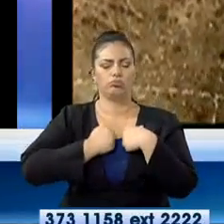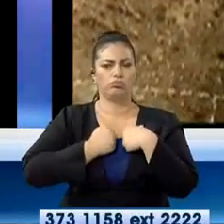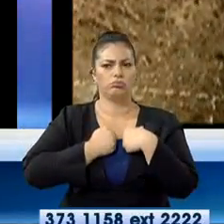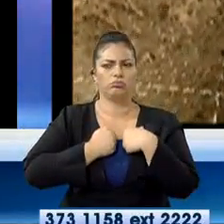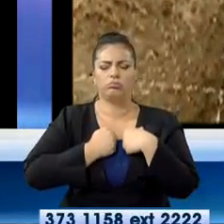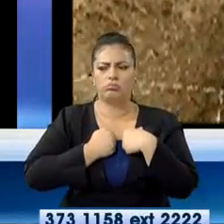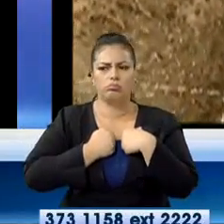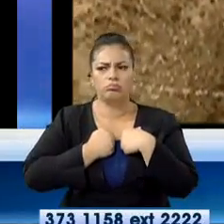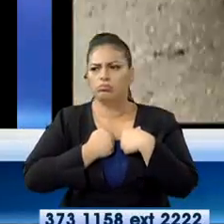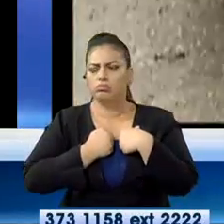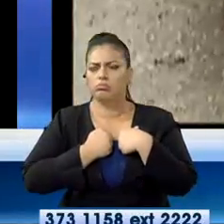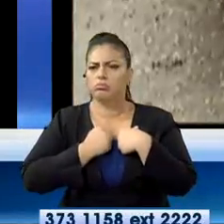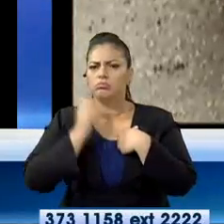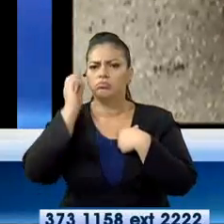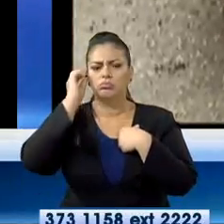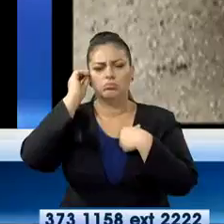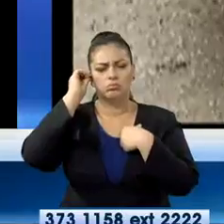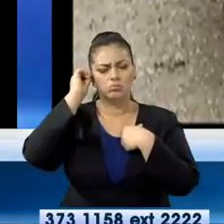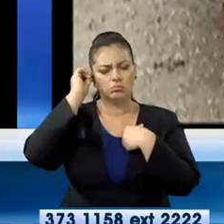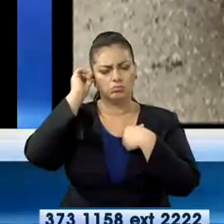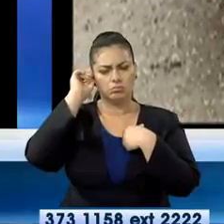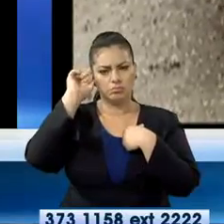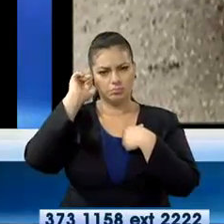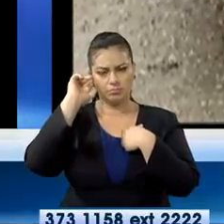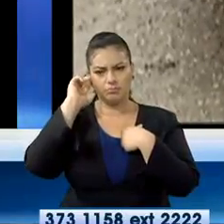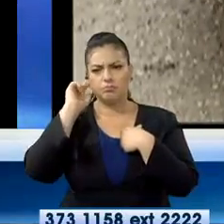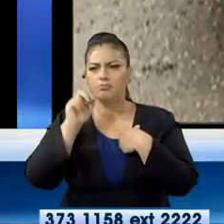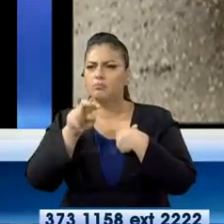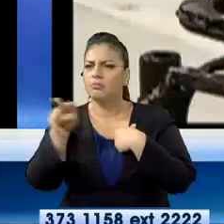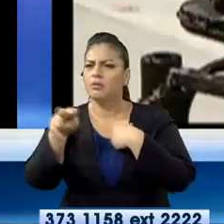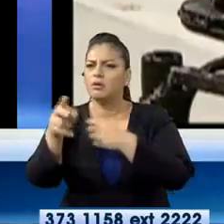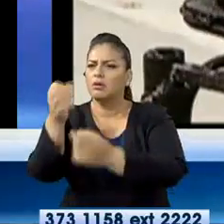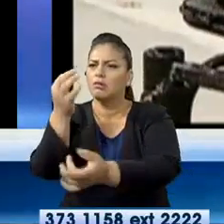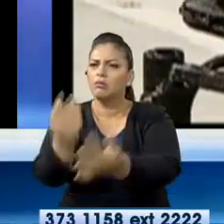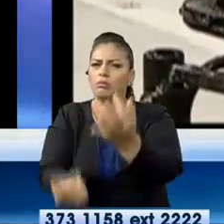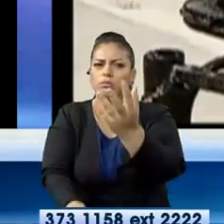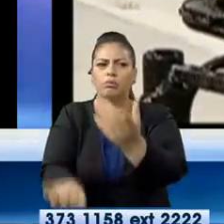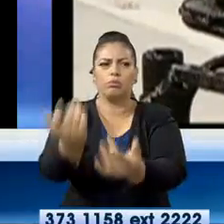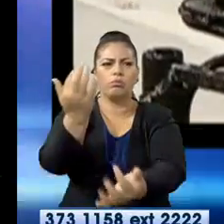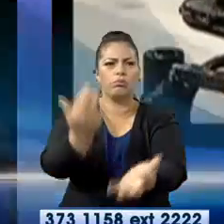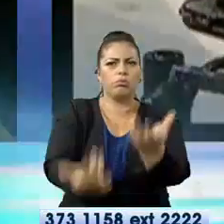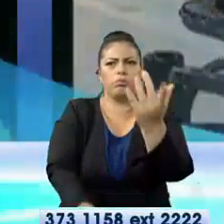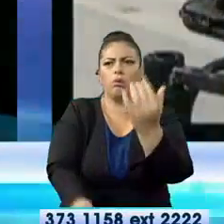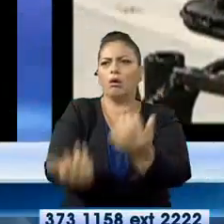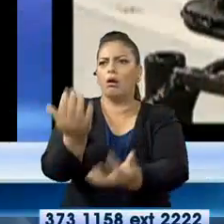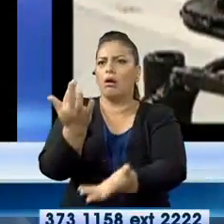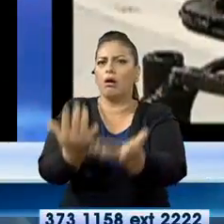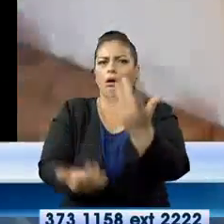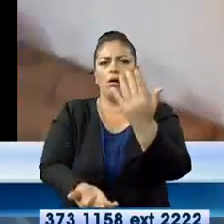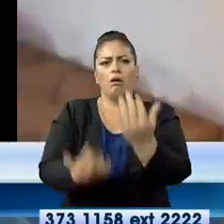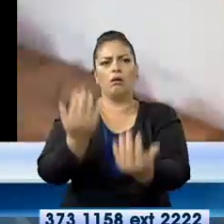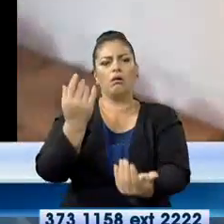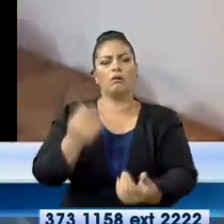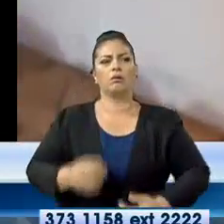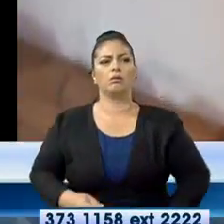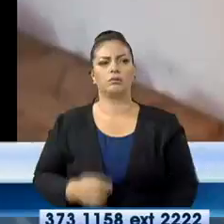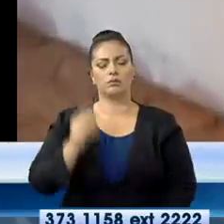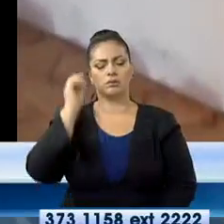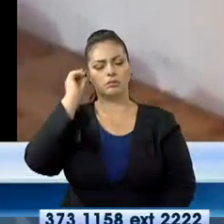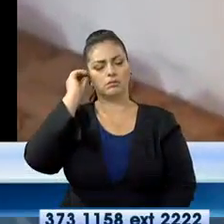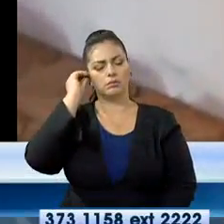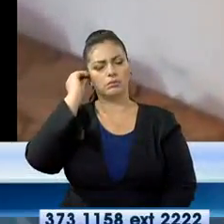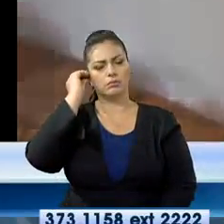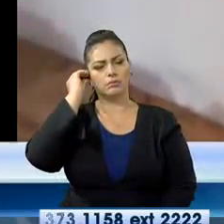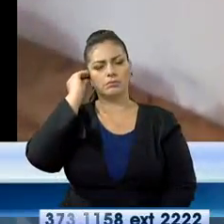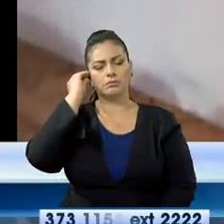como alcancé a llegar ahí, eso estaba prendido allá. Y ahí pues, como vieron que no pude salir, ya rompieron la puerta. Doña Gregoria nos